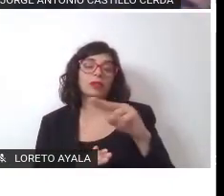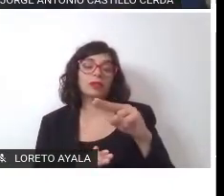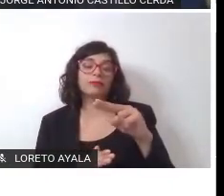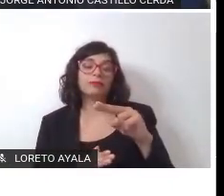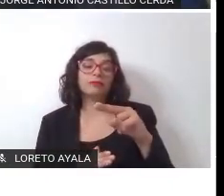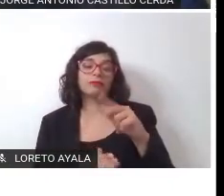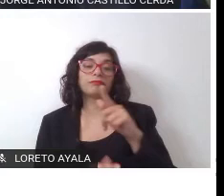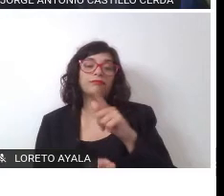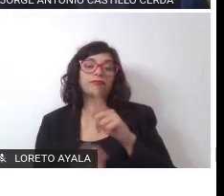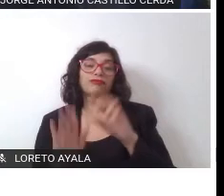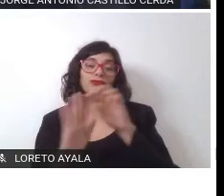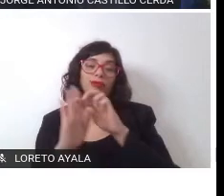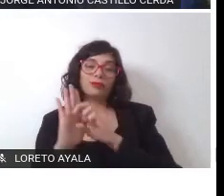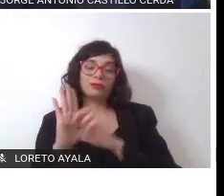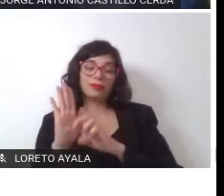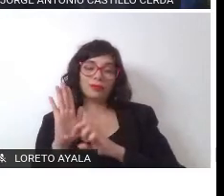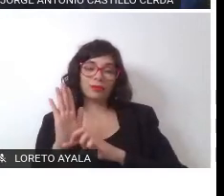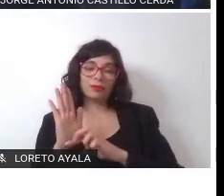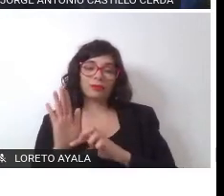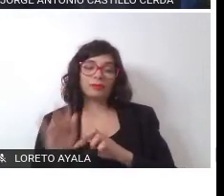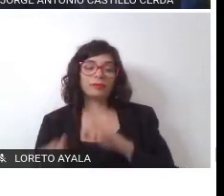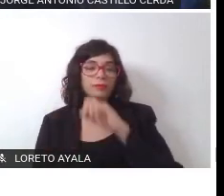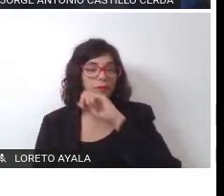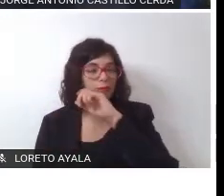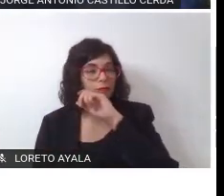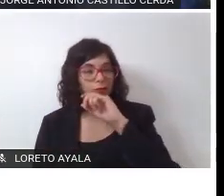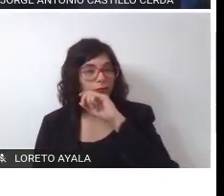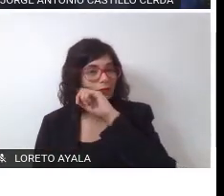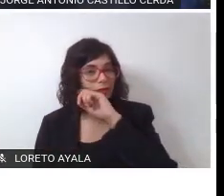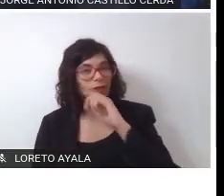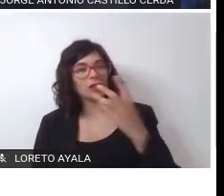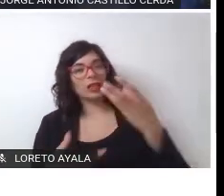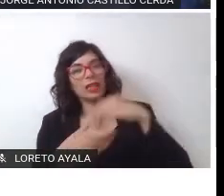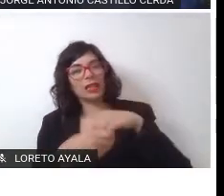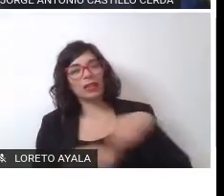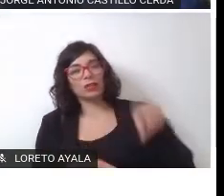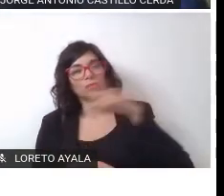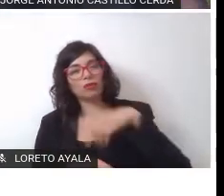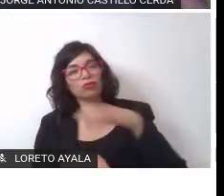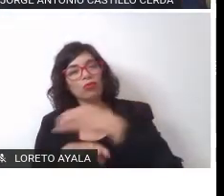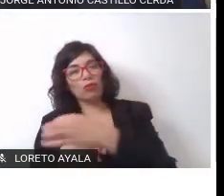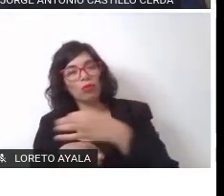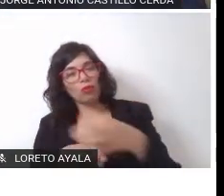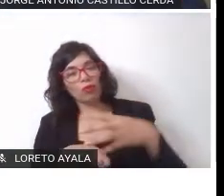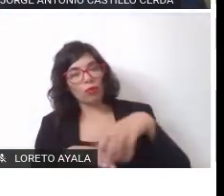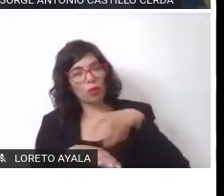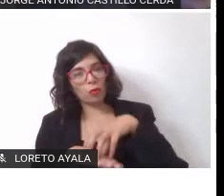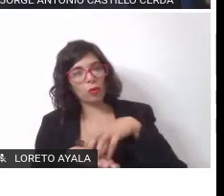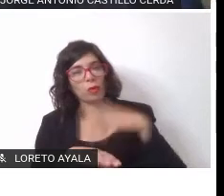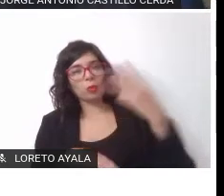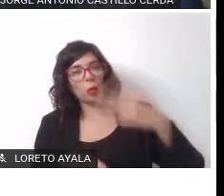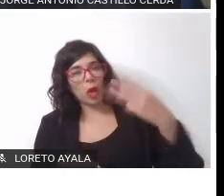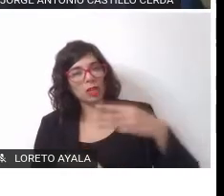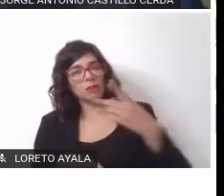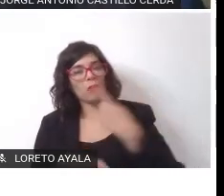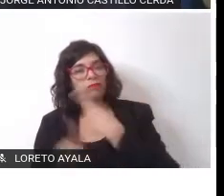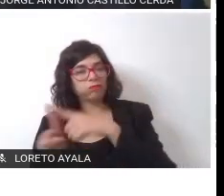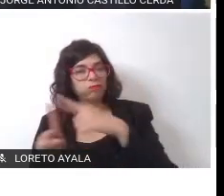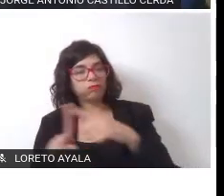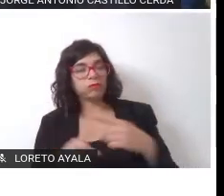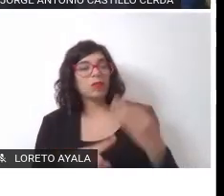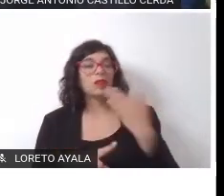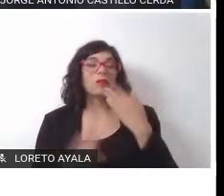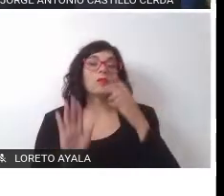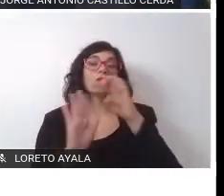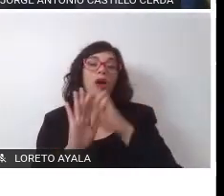de los proyectos, especialmente en nuestras comunas, en las municipalidades. Y también proyectos de